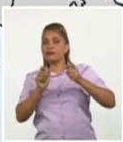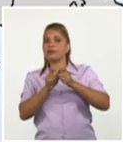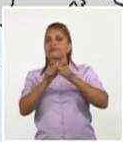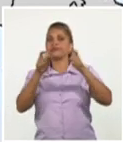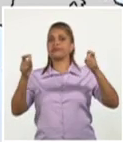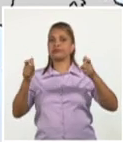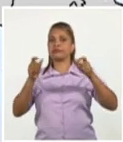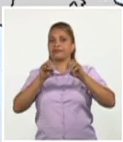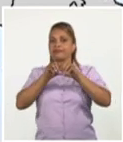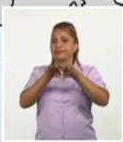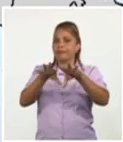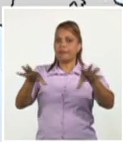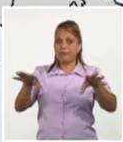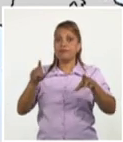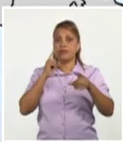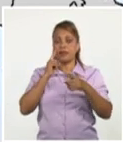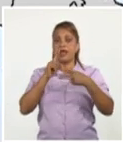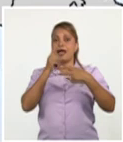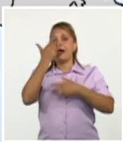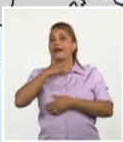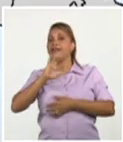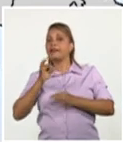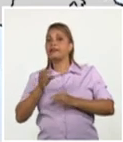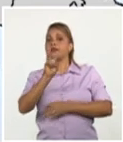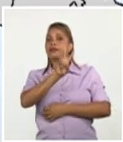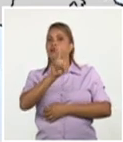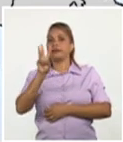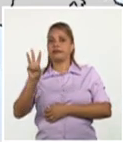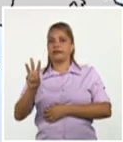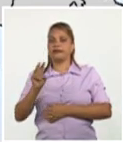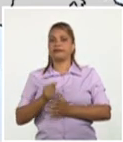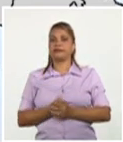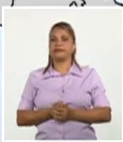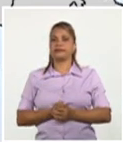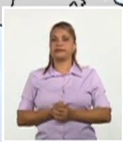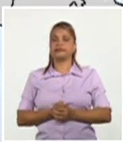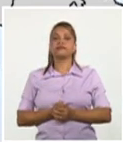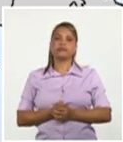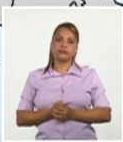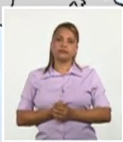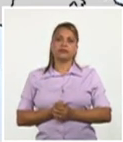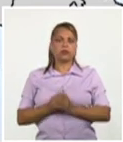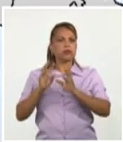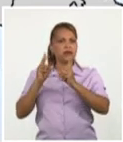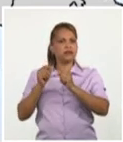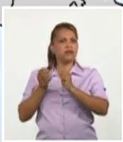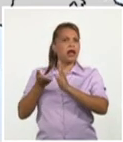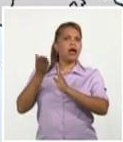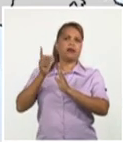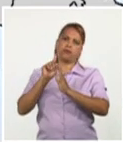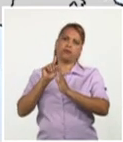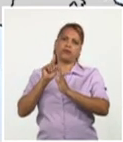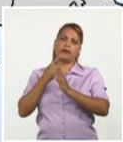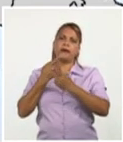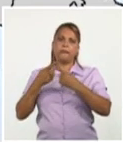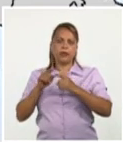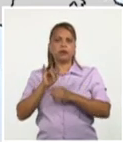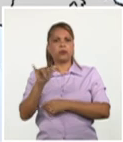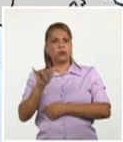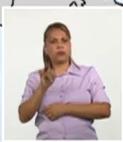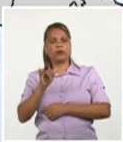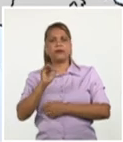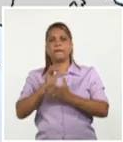transmisión. Artemisa 33, no digo que no sea una cifra elevada, incluso Mayabeque con